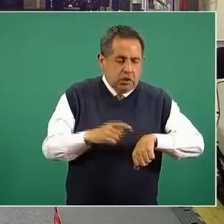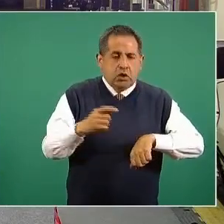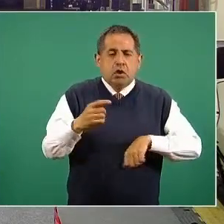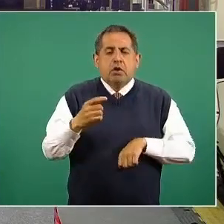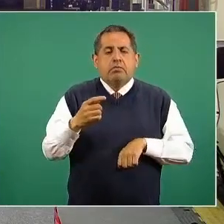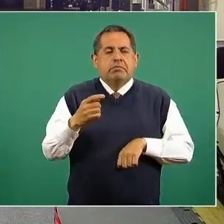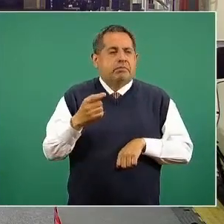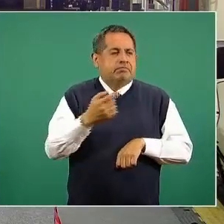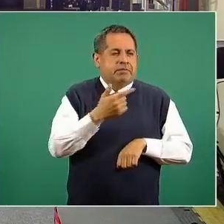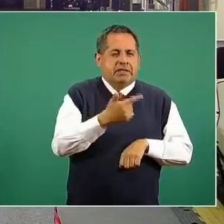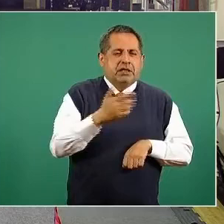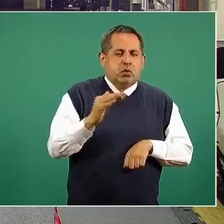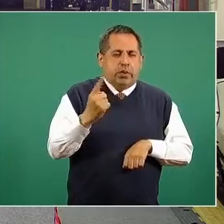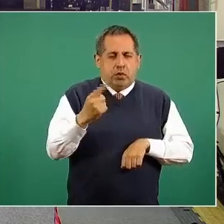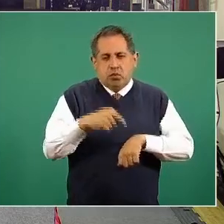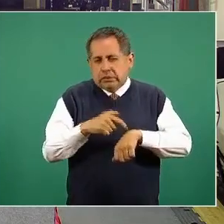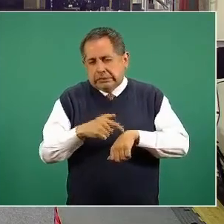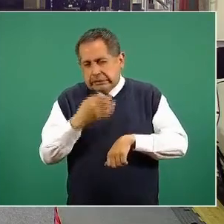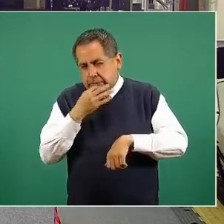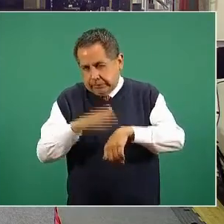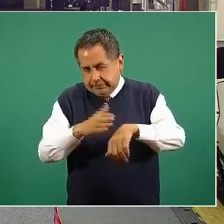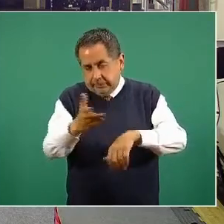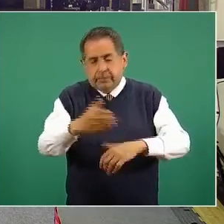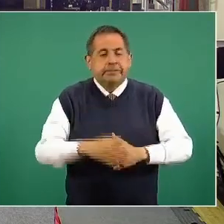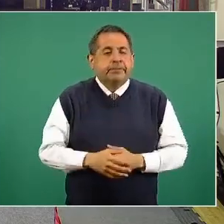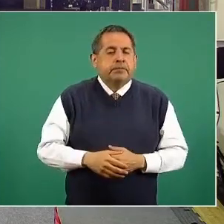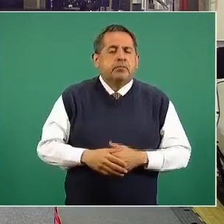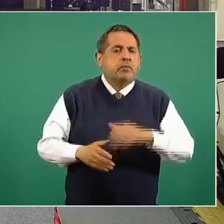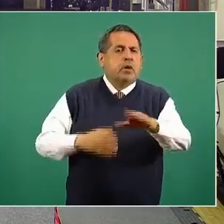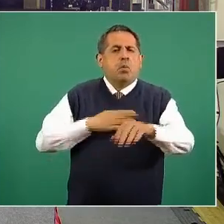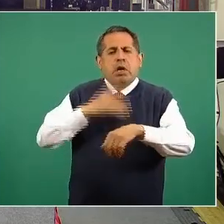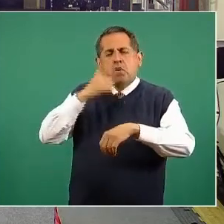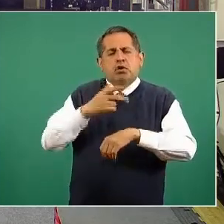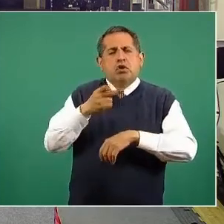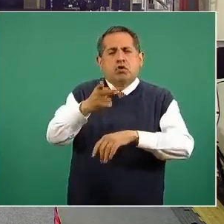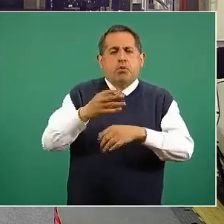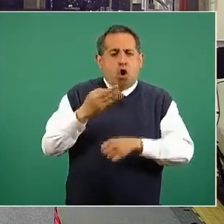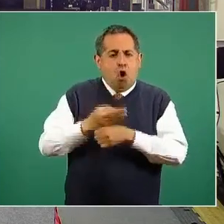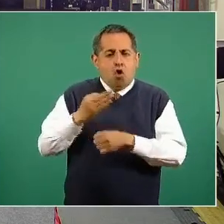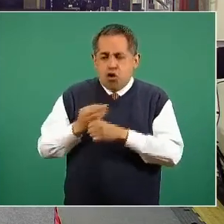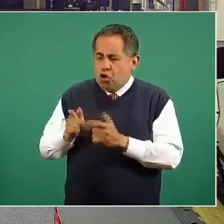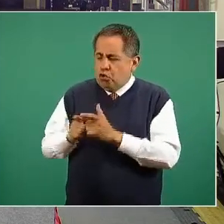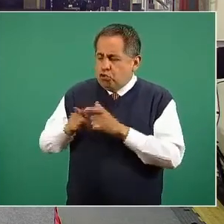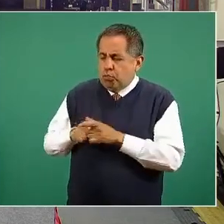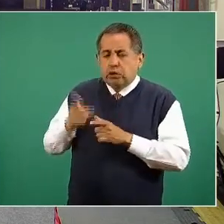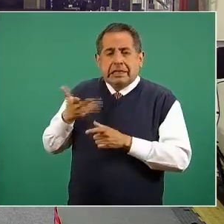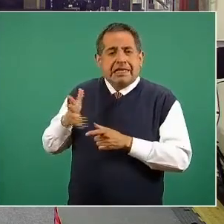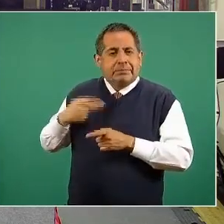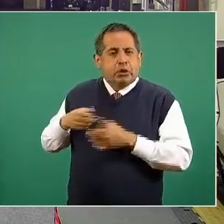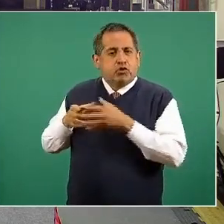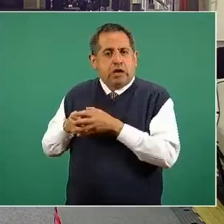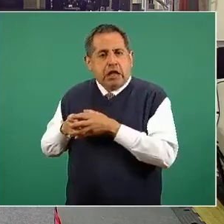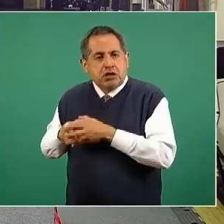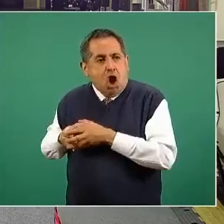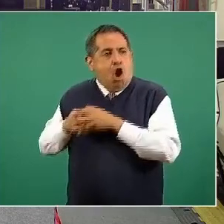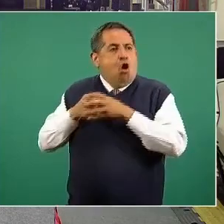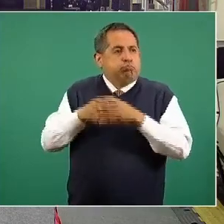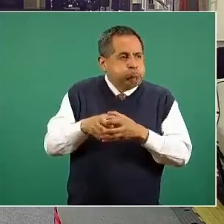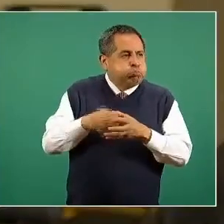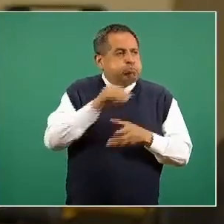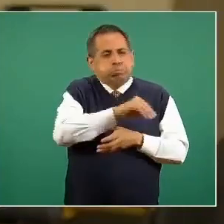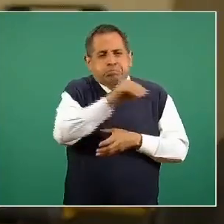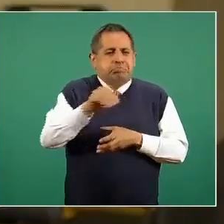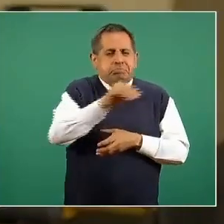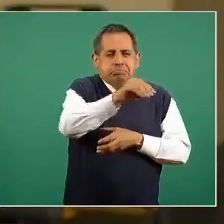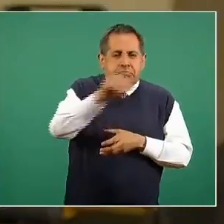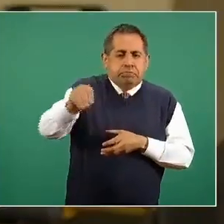19:51. Gracias, doctor. Buenas noches. Le quiero preguntar sobre las brigadas que hoy anunciaron y las que comentaba usted. Van a estar coordinadas por